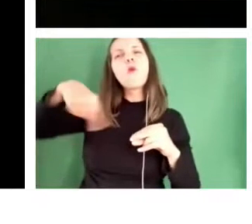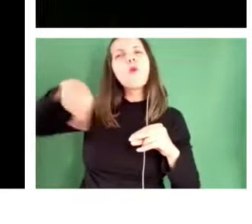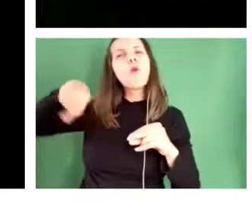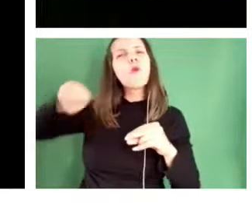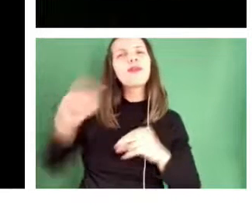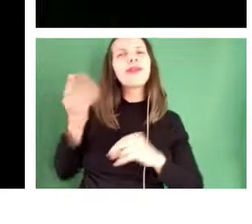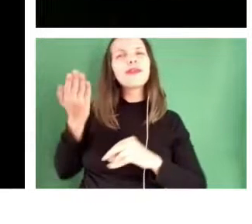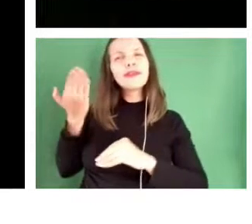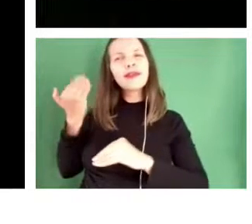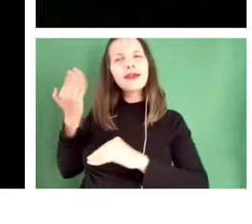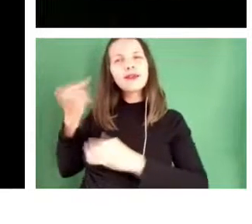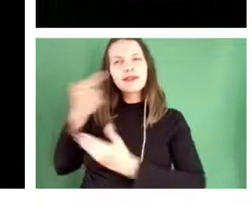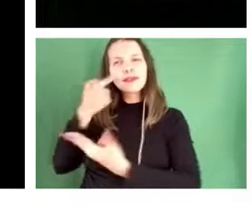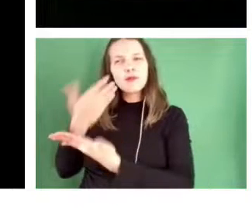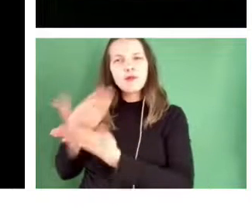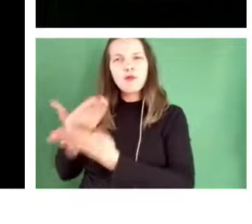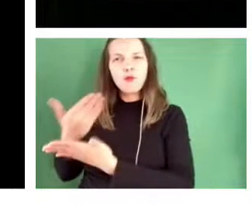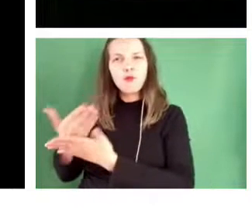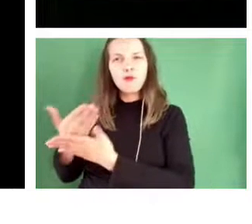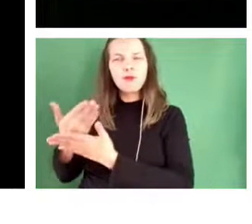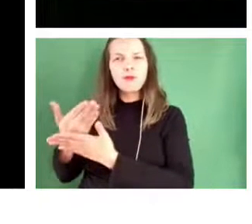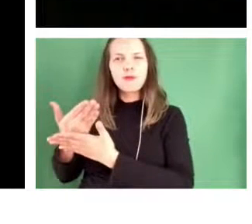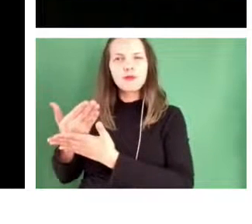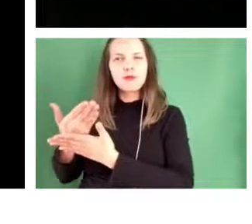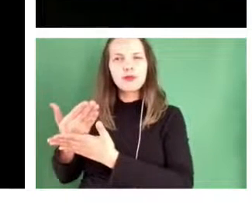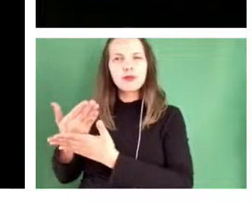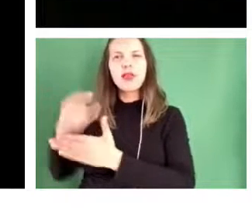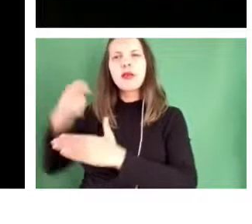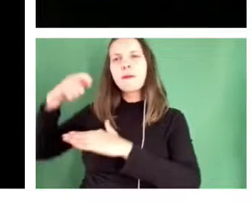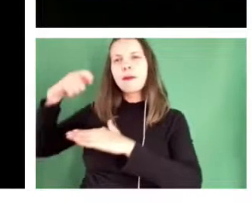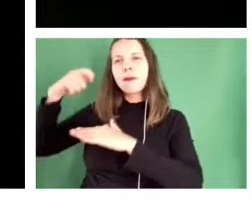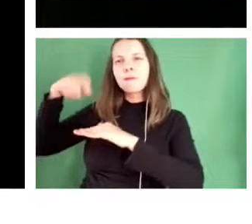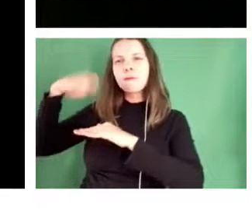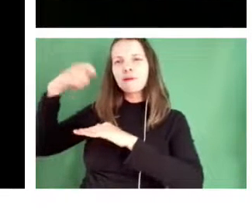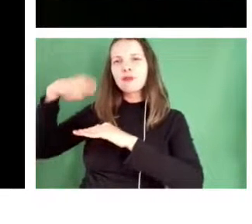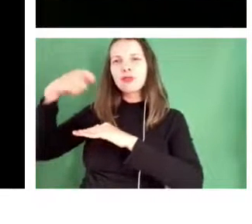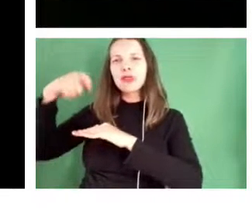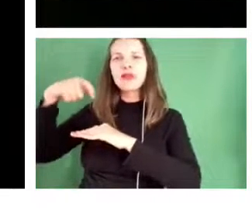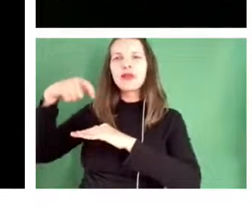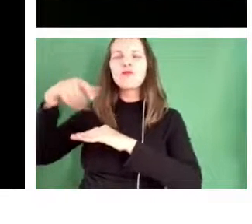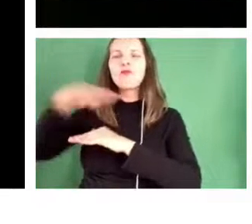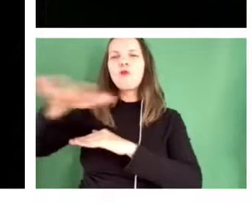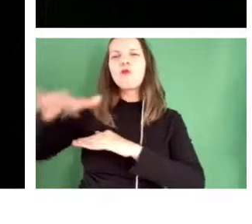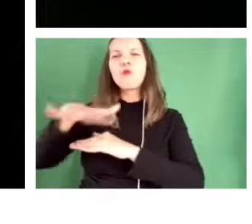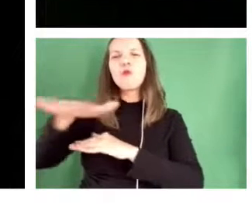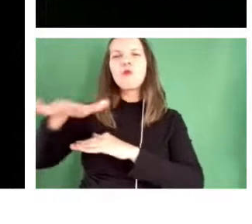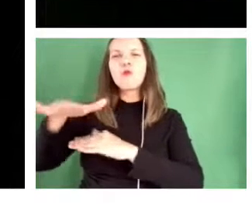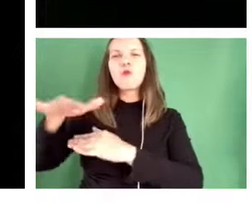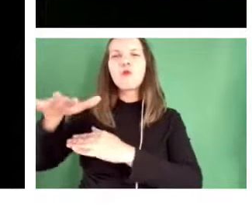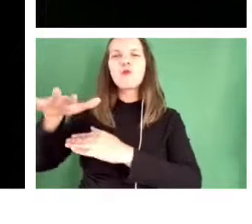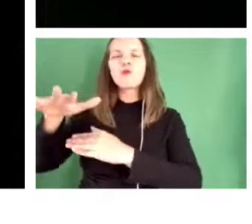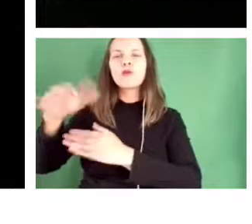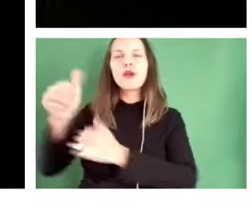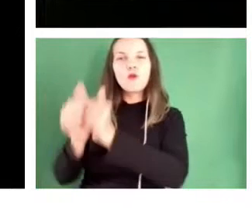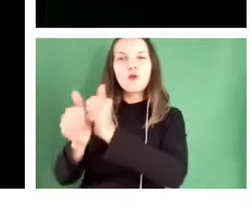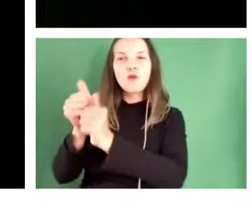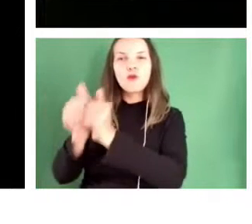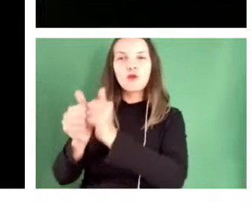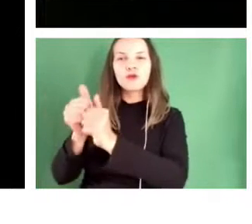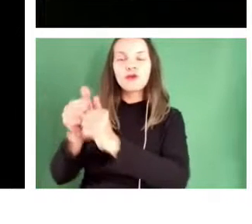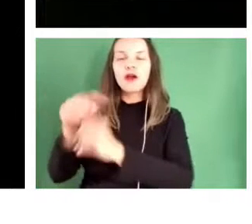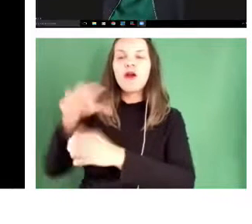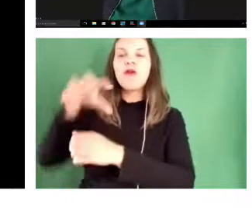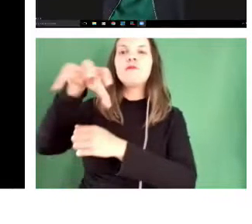hacer por la ciudad de Rosario, que es la importancia de mantener